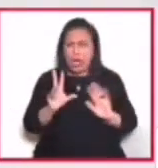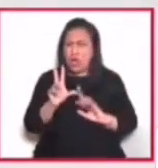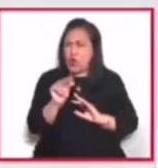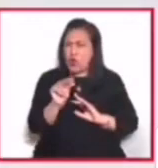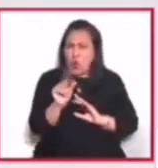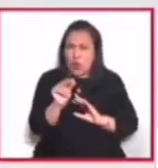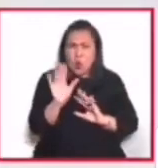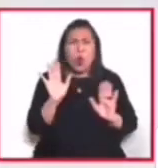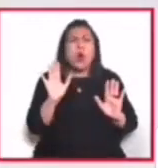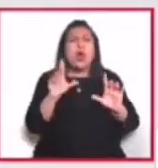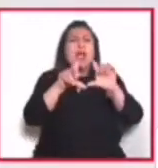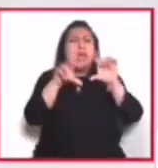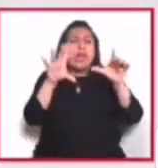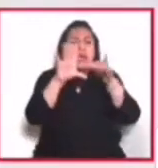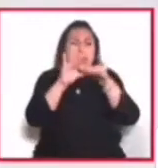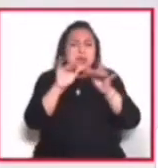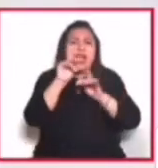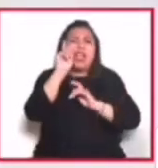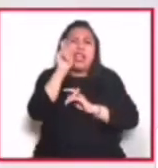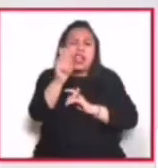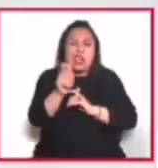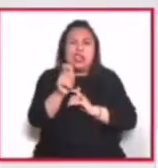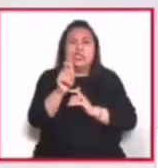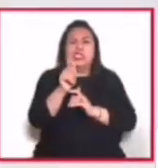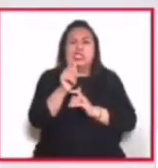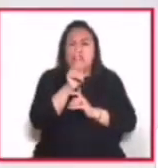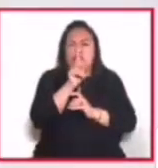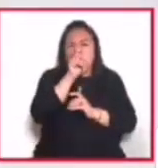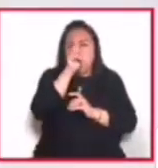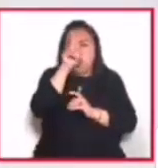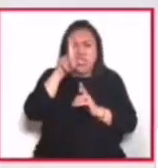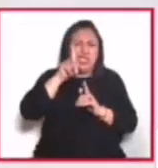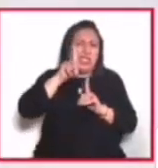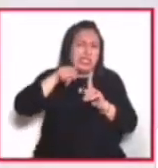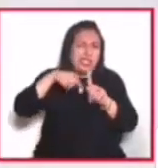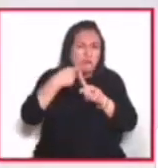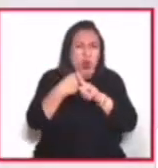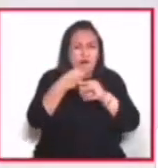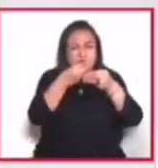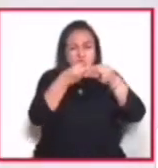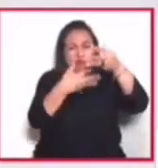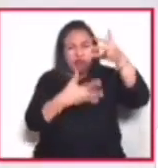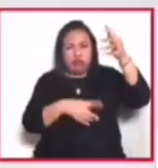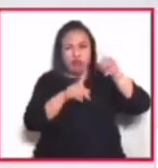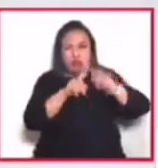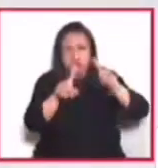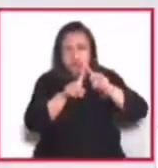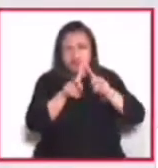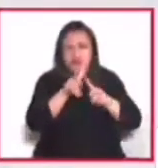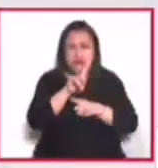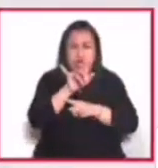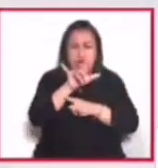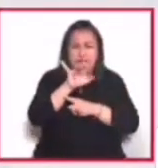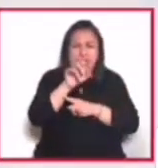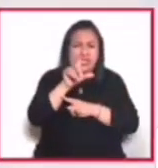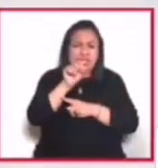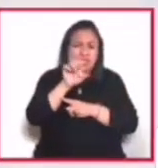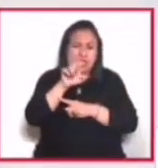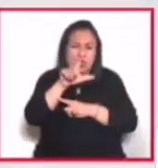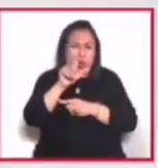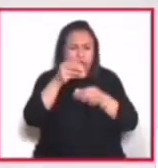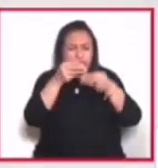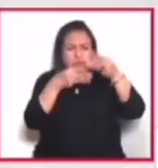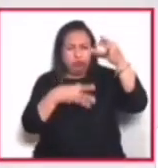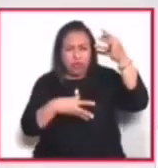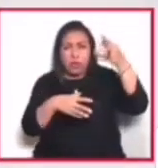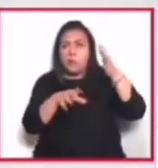de definiciones de violencia sexual, porque, repito, hay como un amplio espectro de lo que es la violencia sexual. Te da información, por ejemplo,